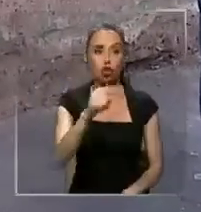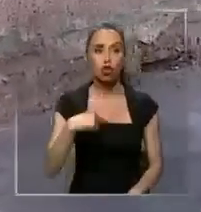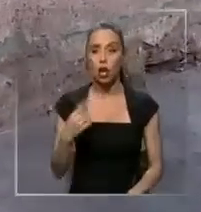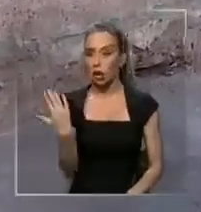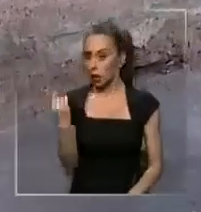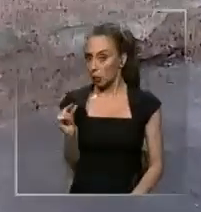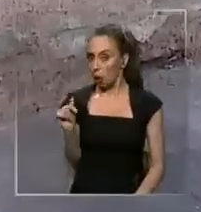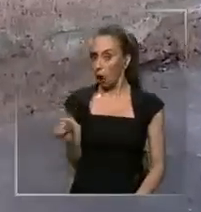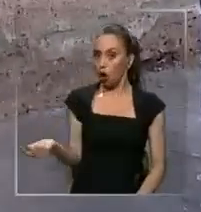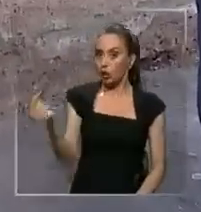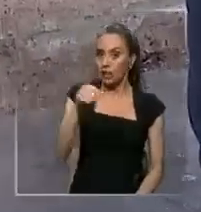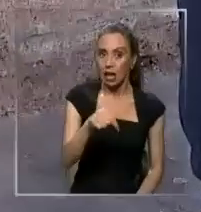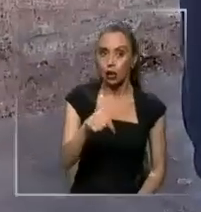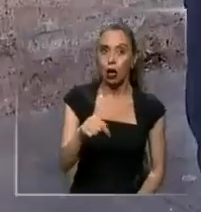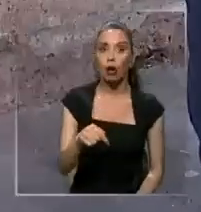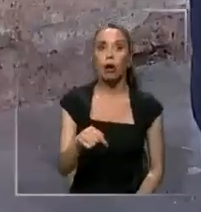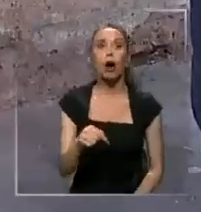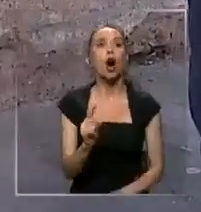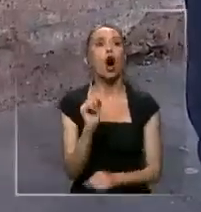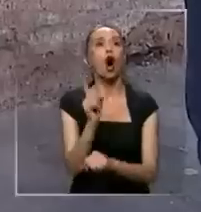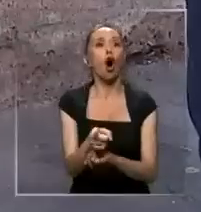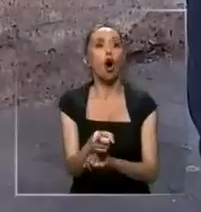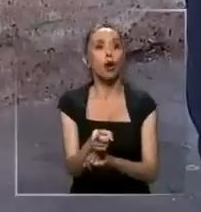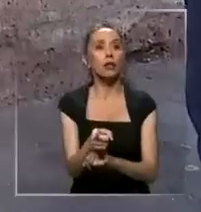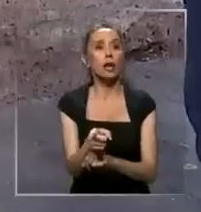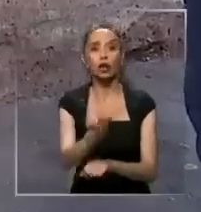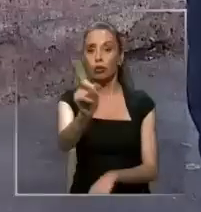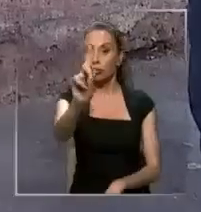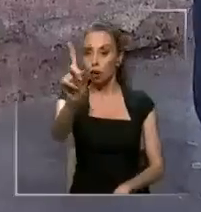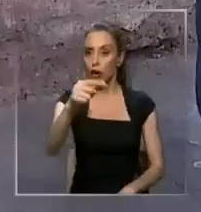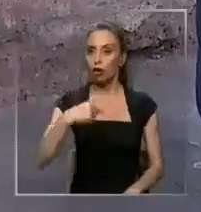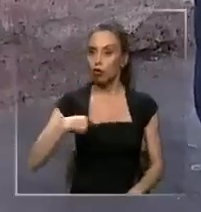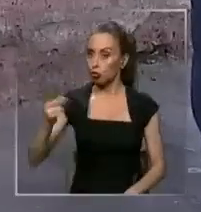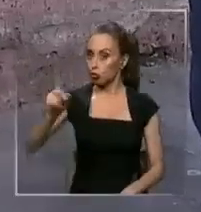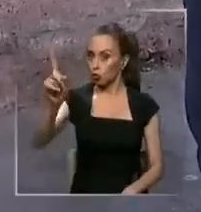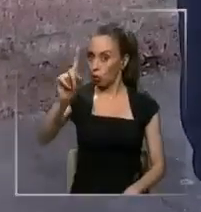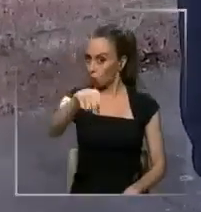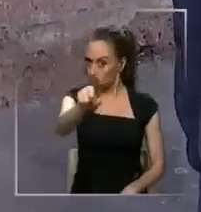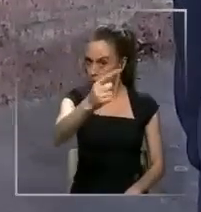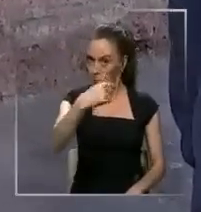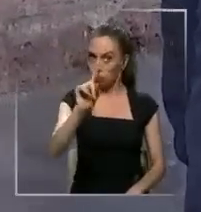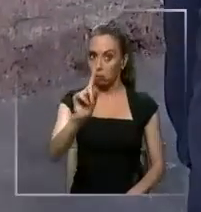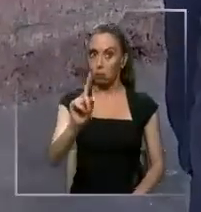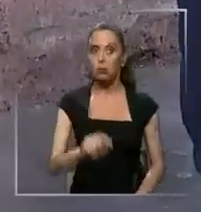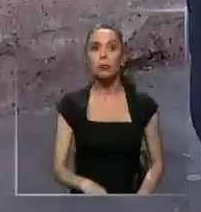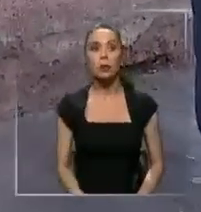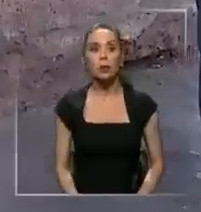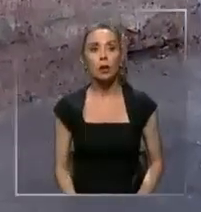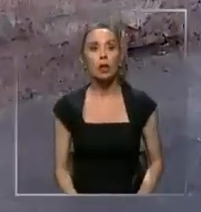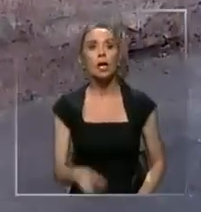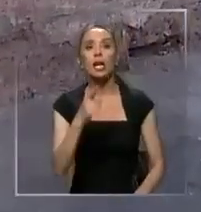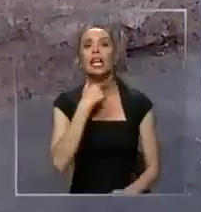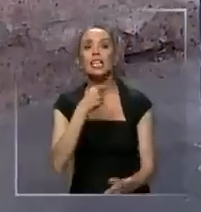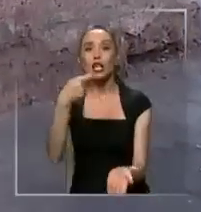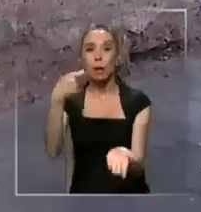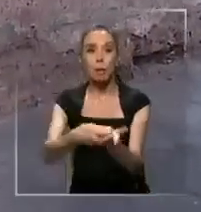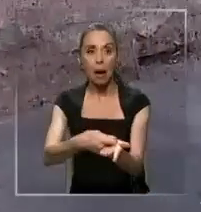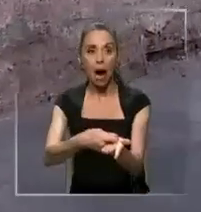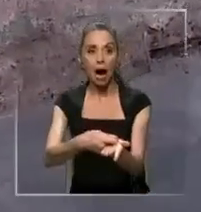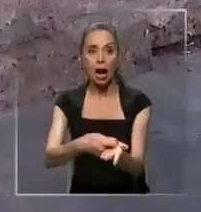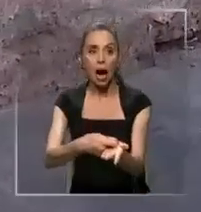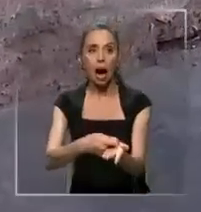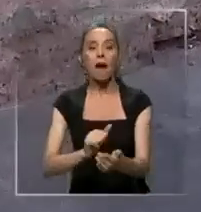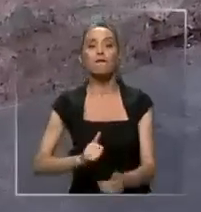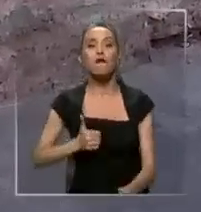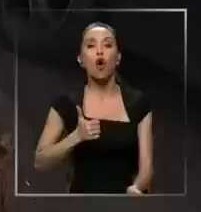Recién llegamos hoy y nosotros vamos a poner orden eso. Con nosotros no se va a vivir eso. El que quiera pagar es una